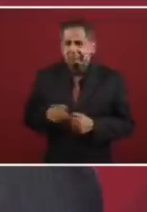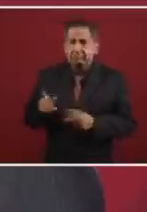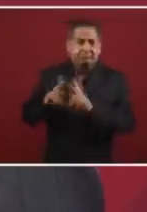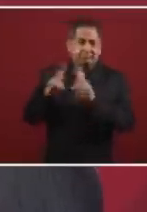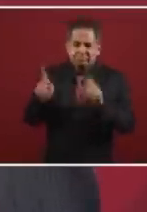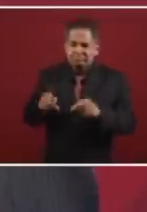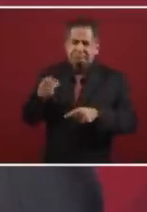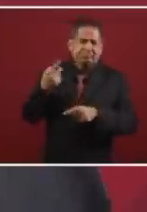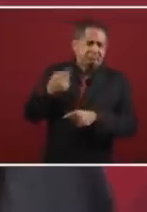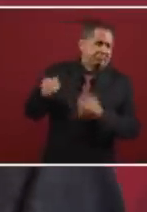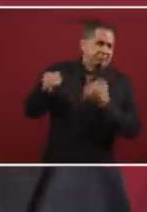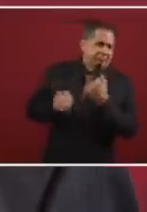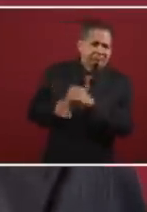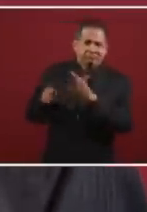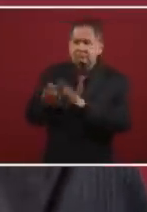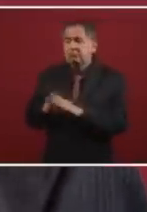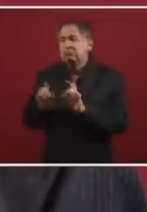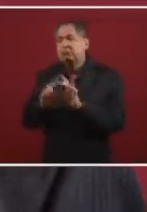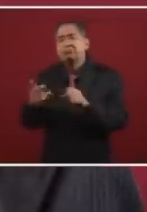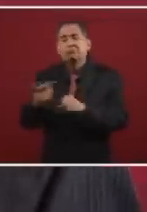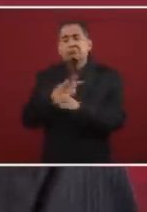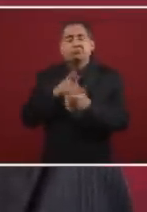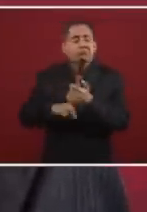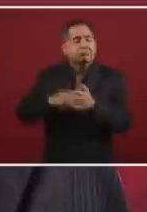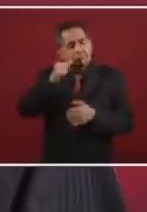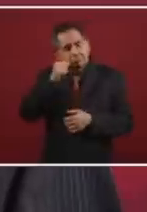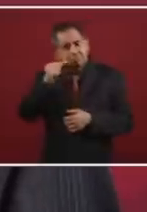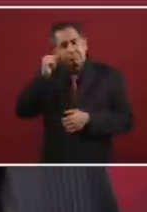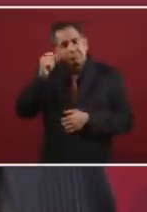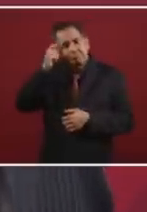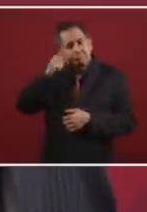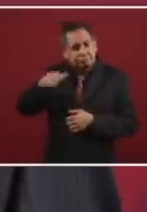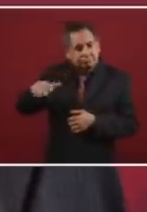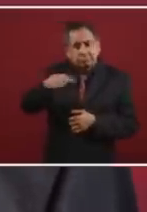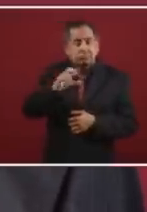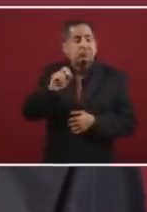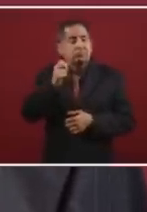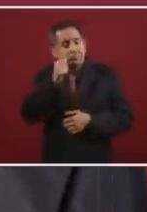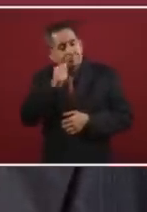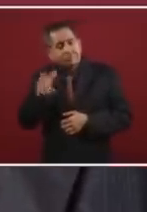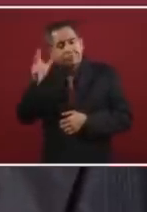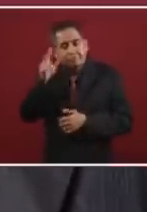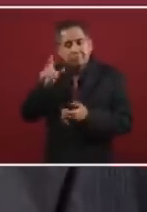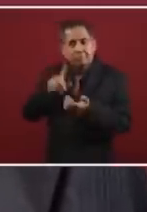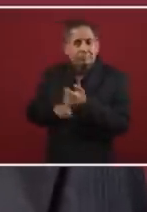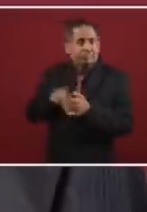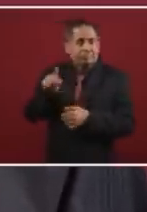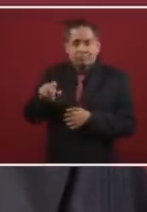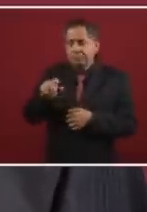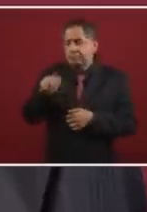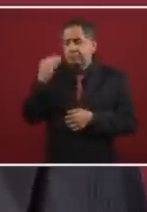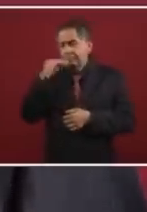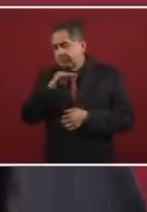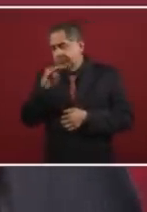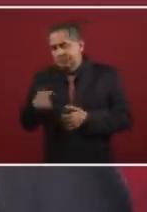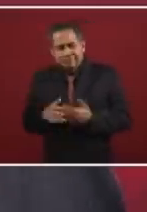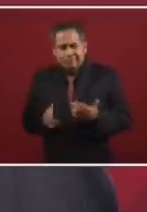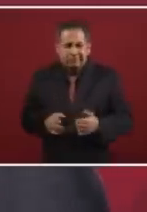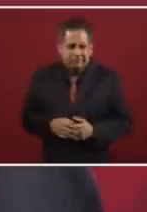paz después de lo sucedido ayer en guerrero o antier en aguililla michoacán